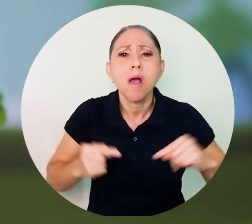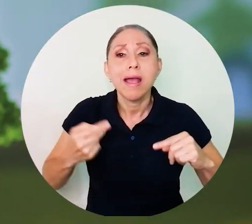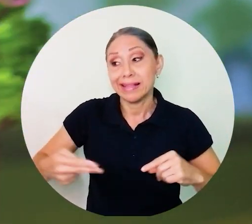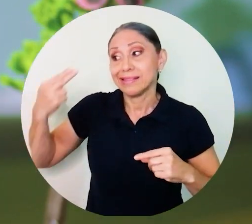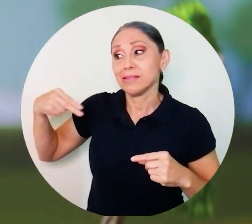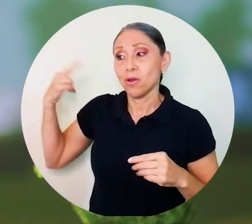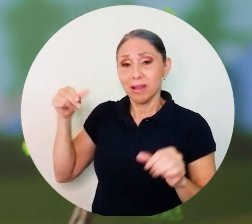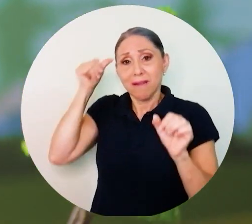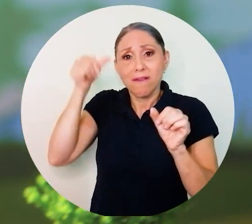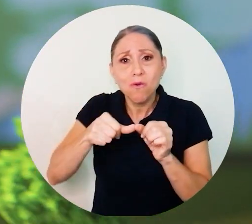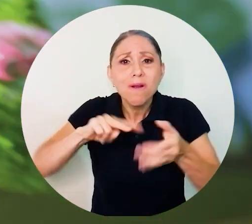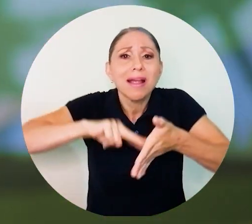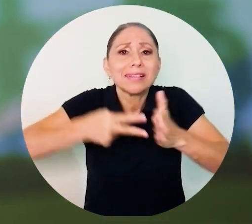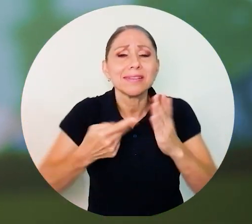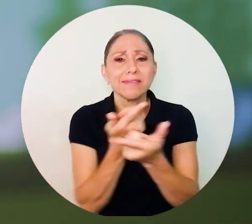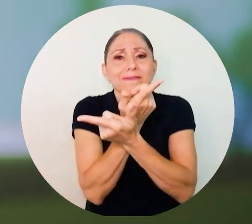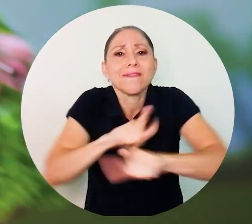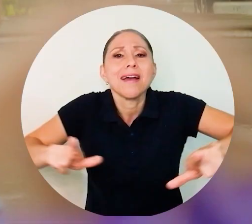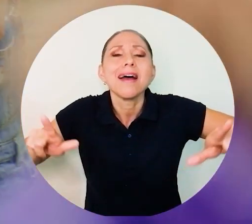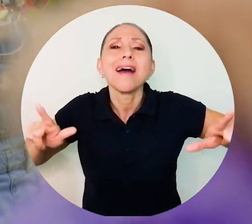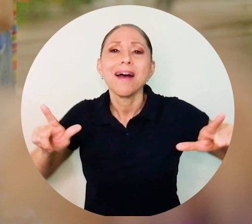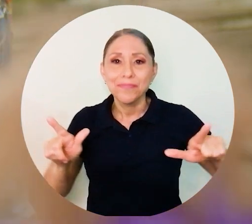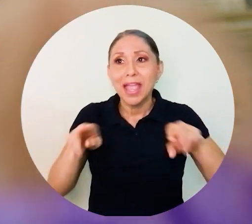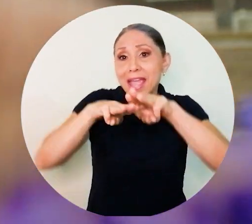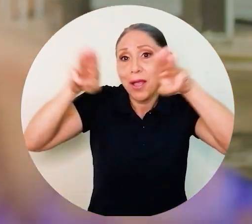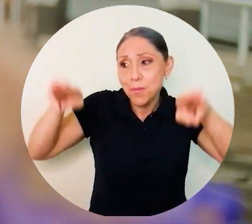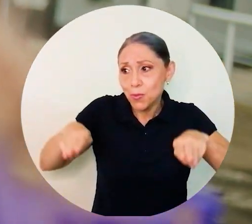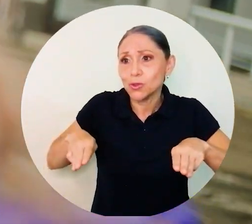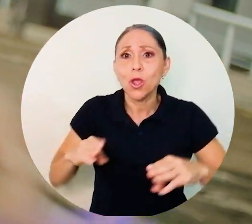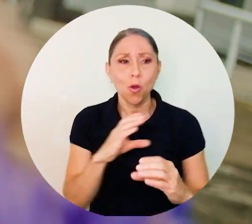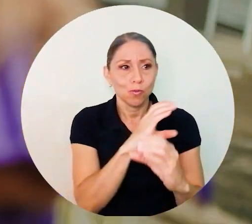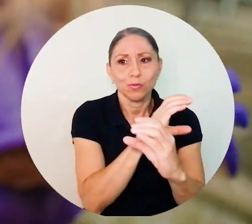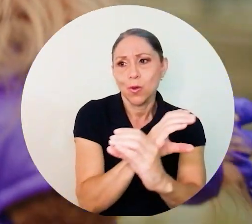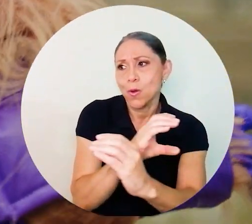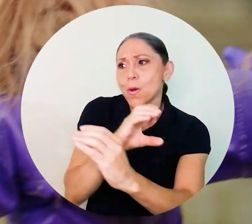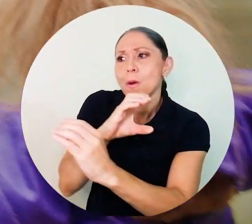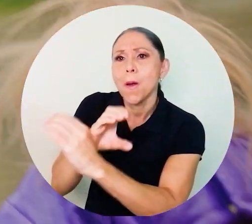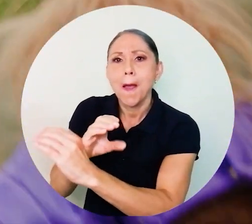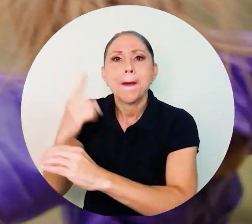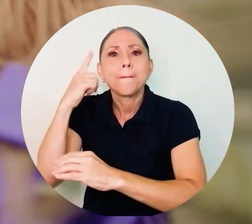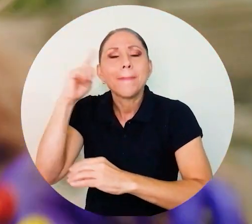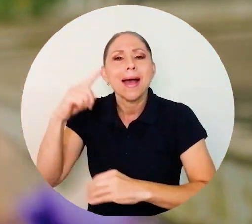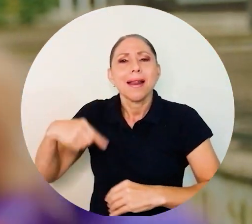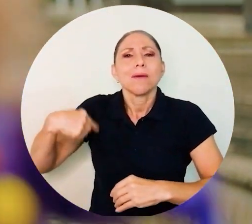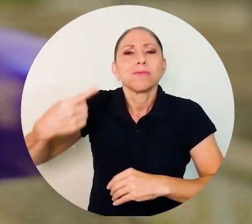recuerda que es la libertad. Y el museo la resguarda para la